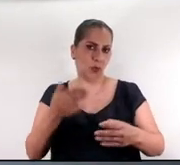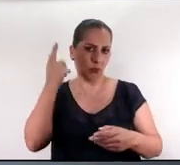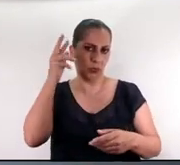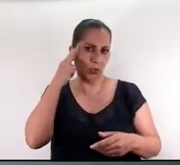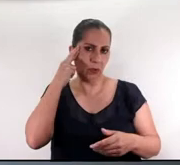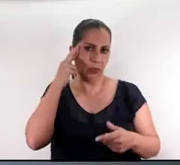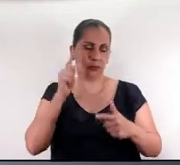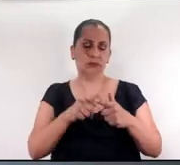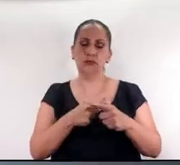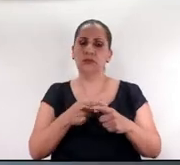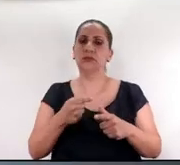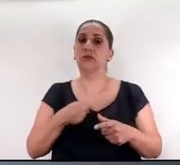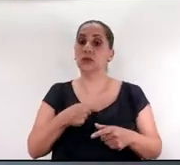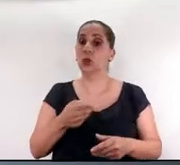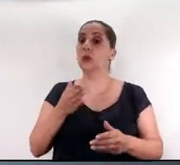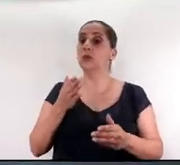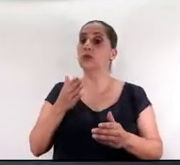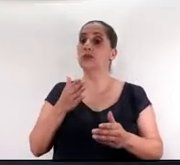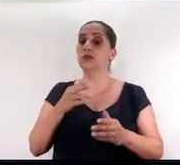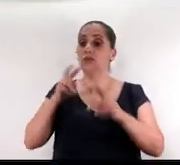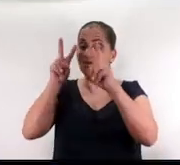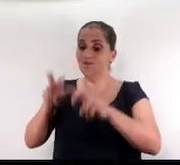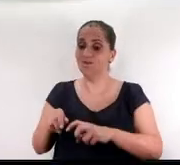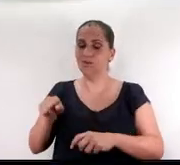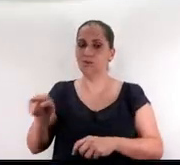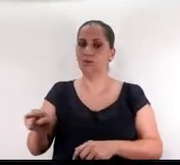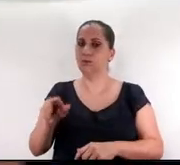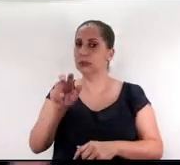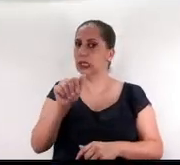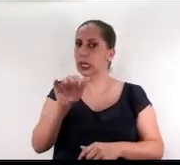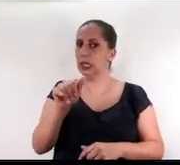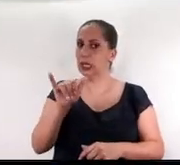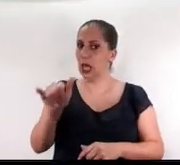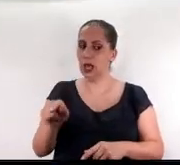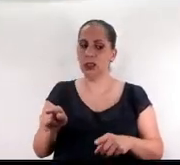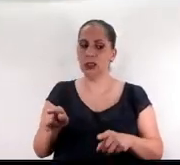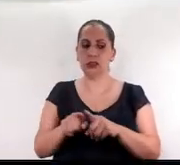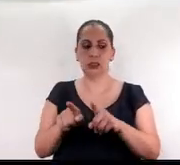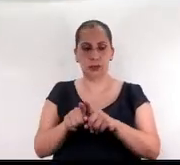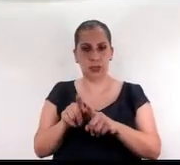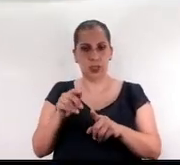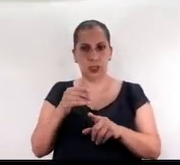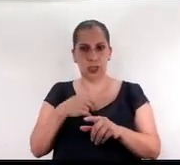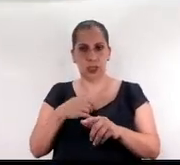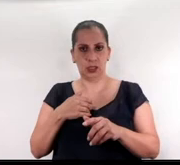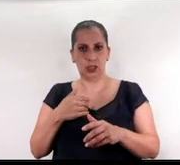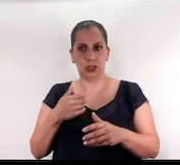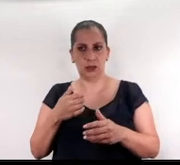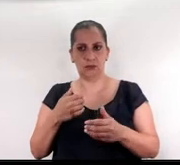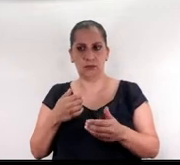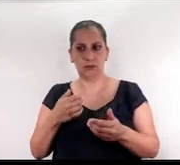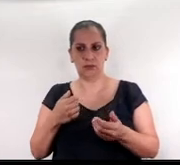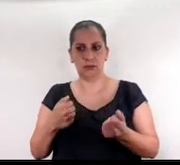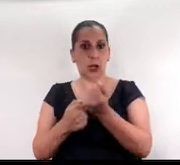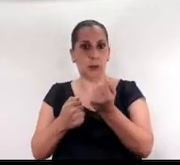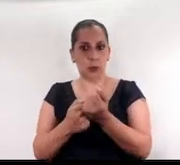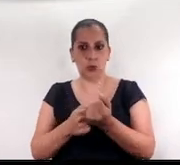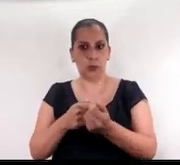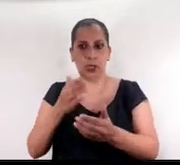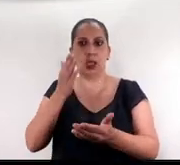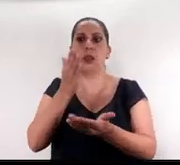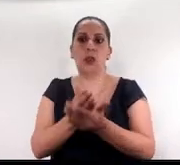yo, además de la intervención, además del apoyo para no parar la